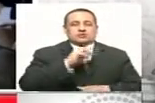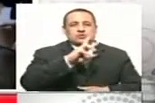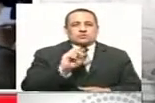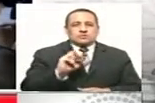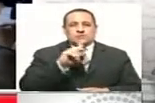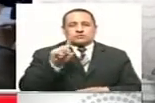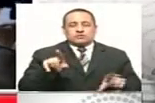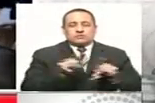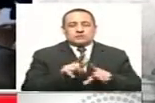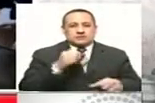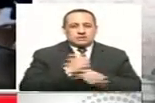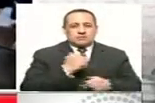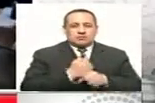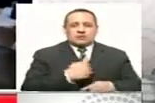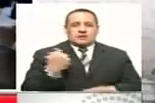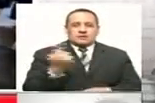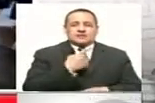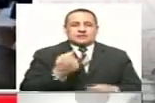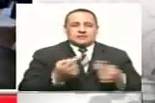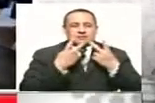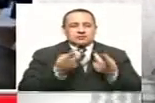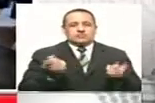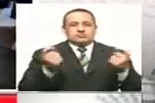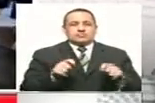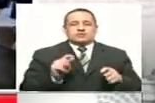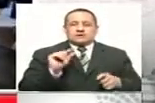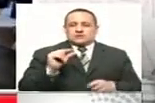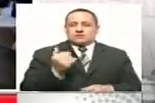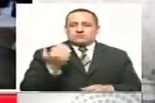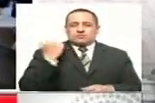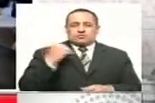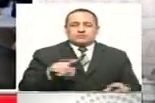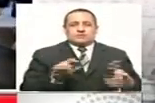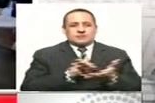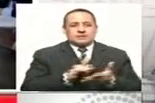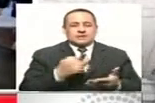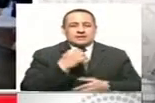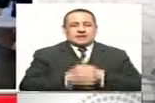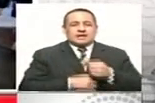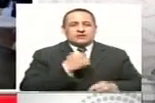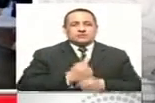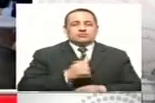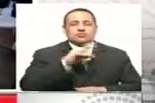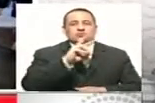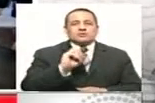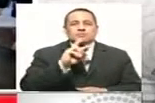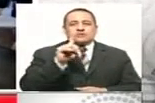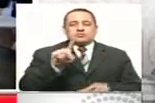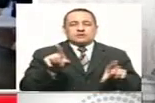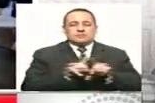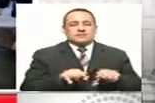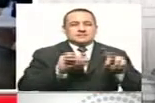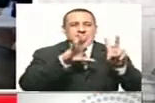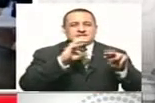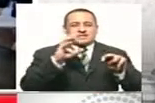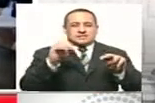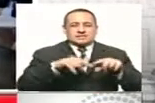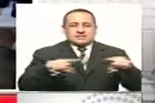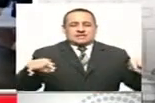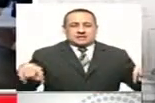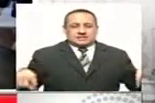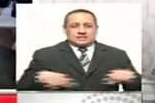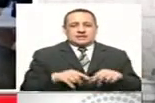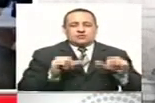las actividades de erradicación han estado suspendidas hasta hace poco, solamente el 2021 se registra 700 hectáreas.